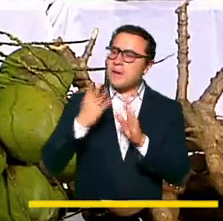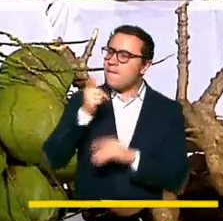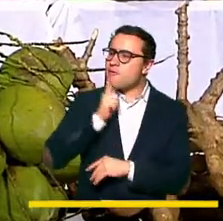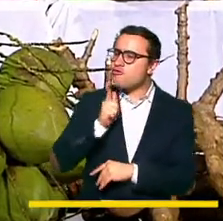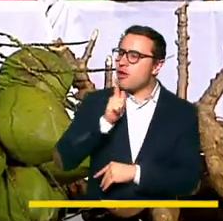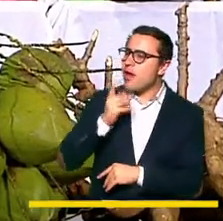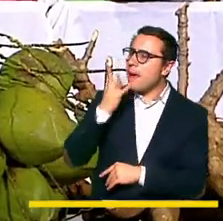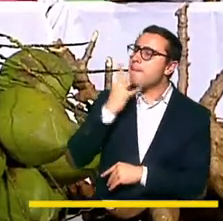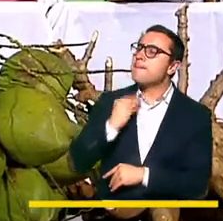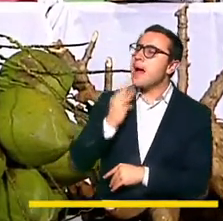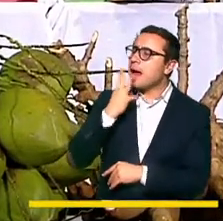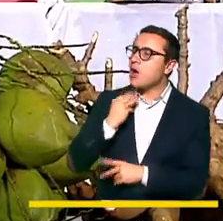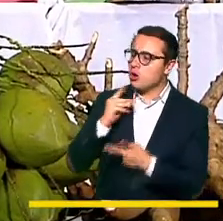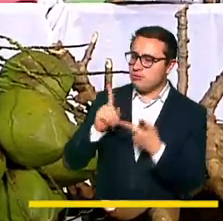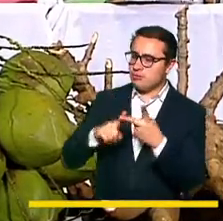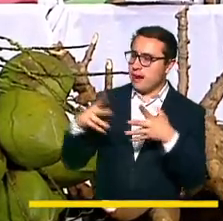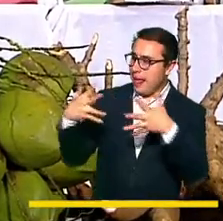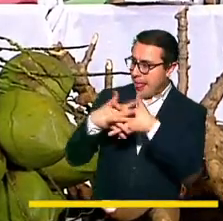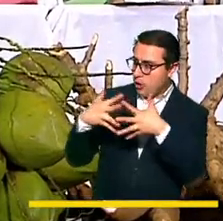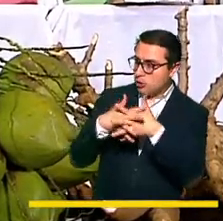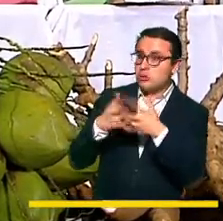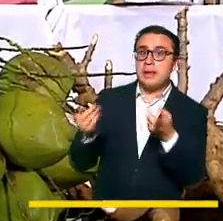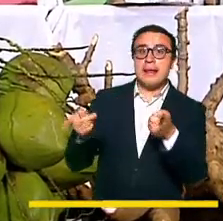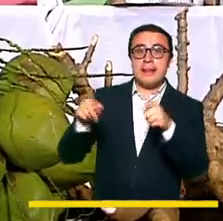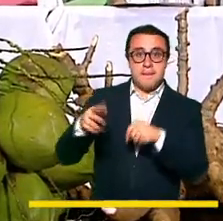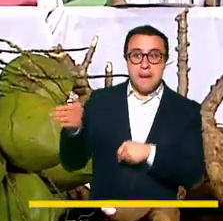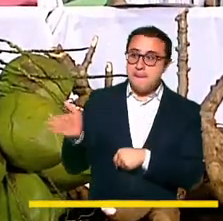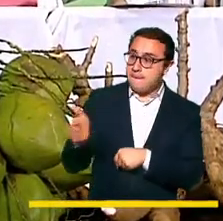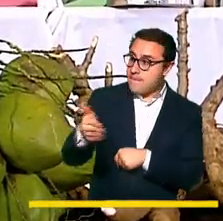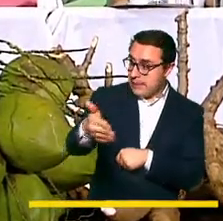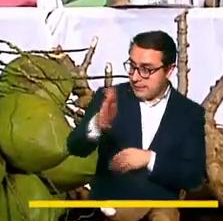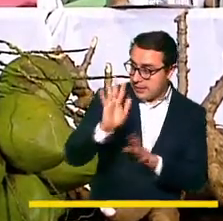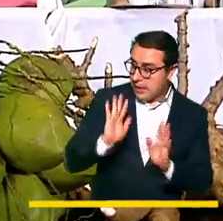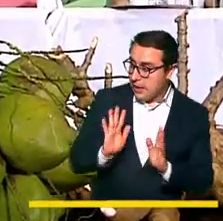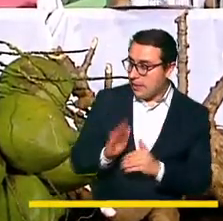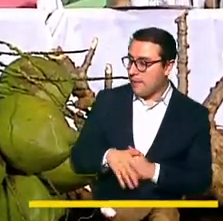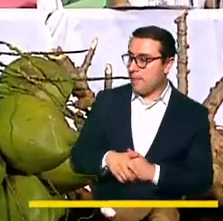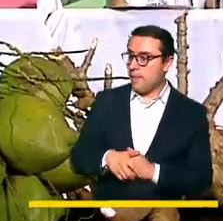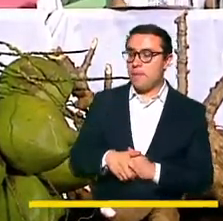y del arroz, se puede también de la pesca.